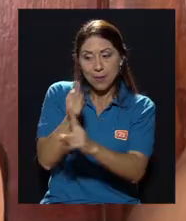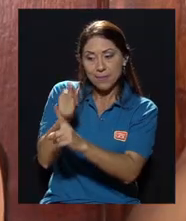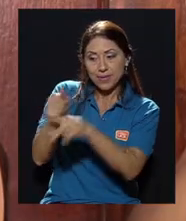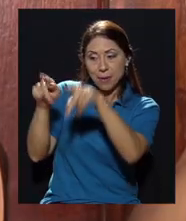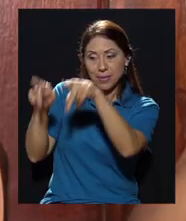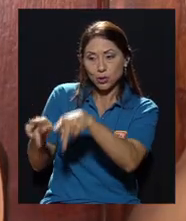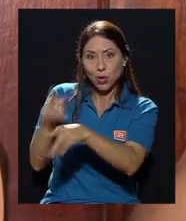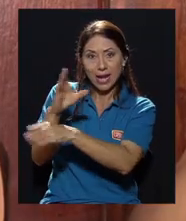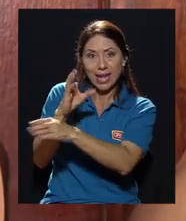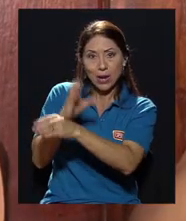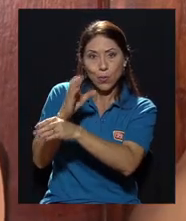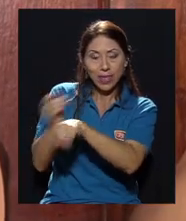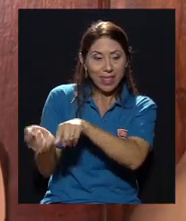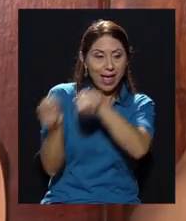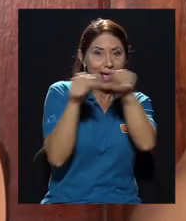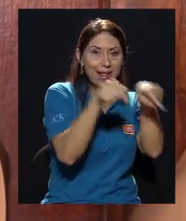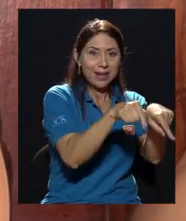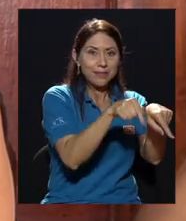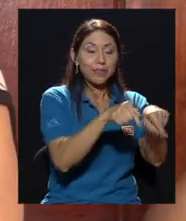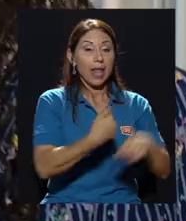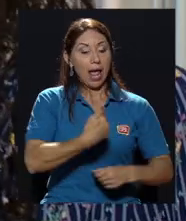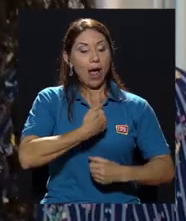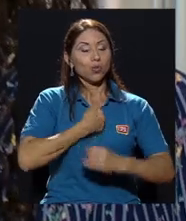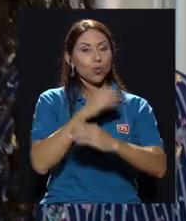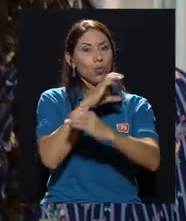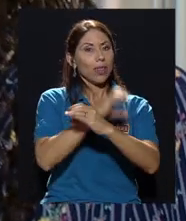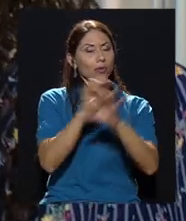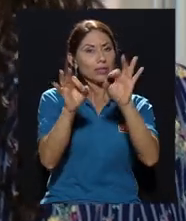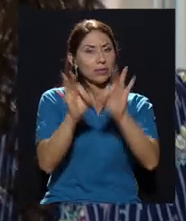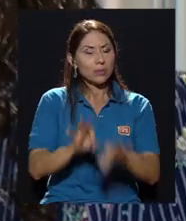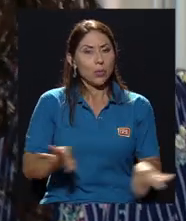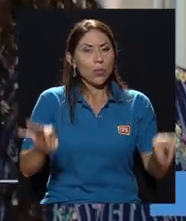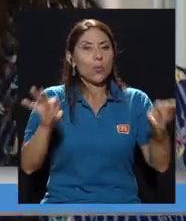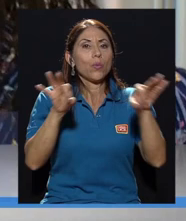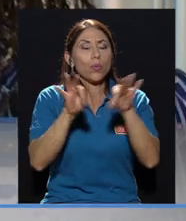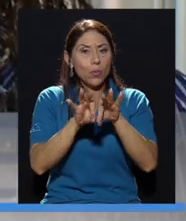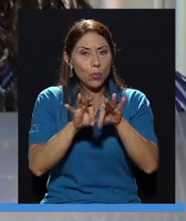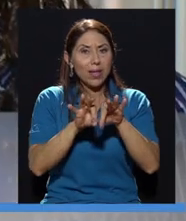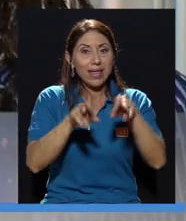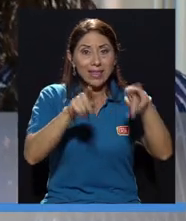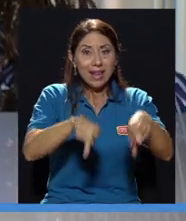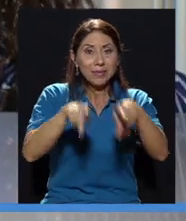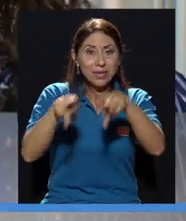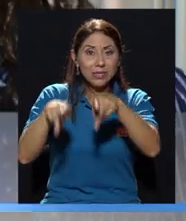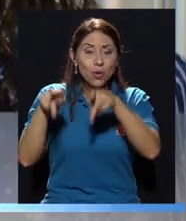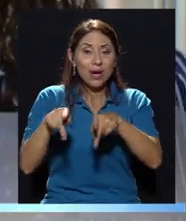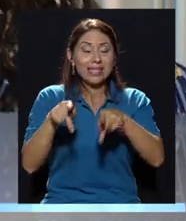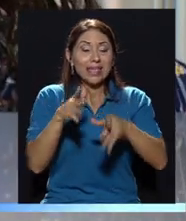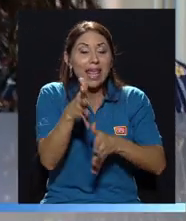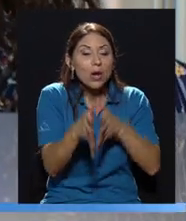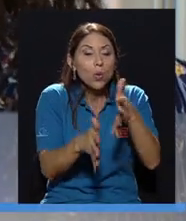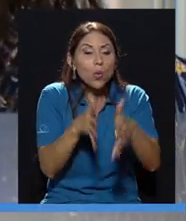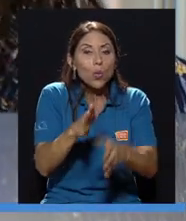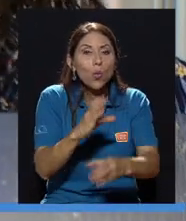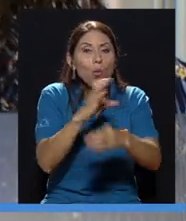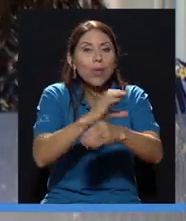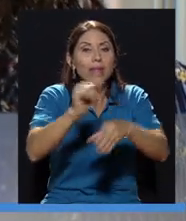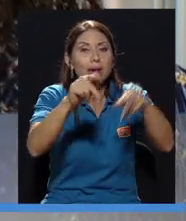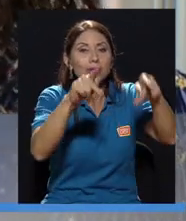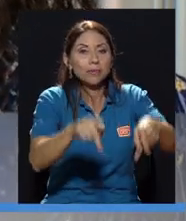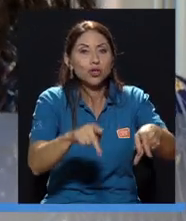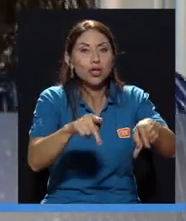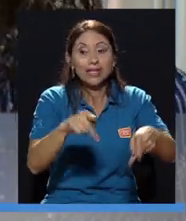cuidador. El autocuidado es como un componente esencial de las personas que cuidan, ya